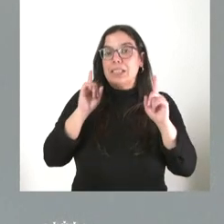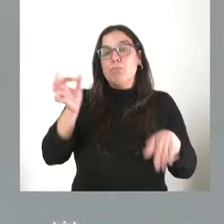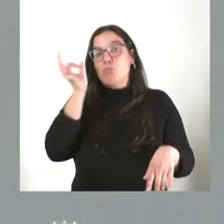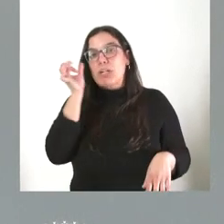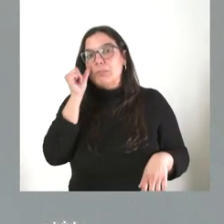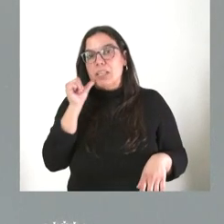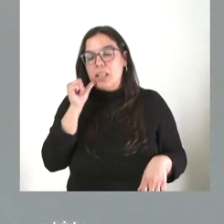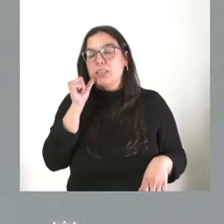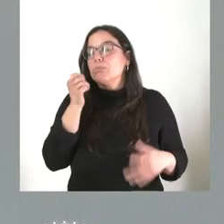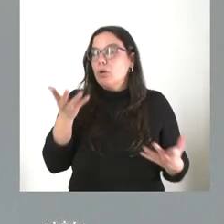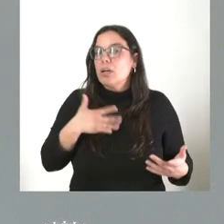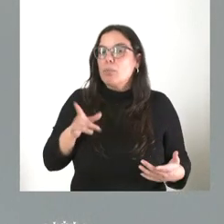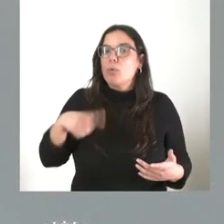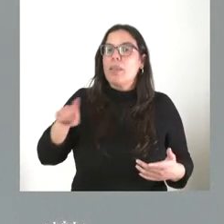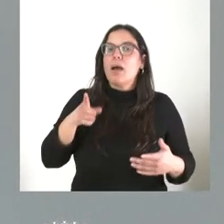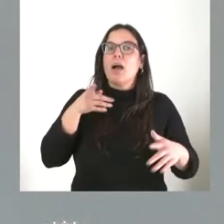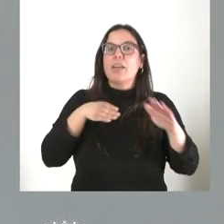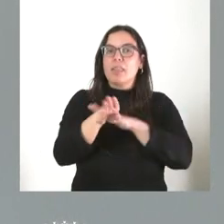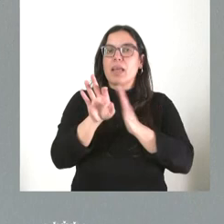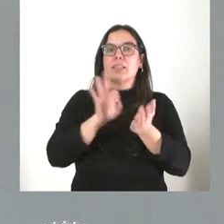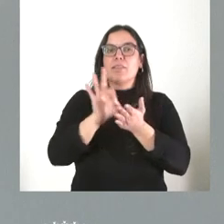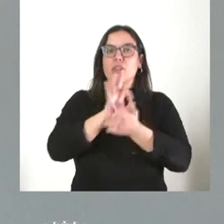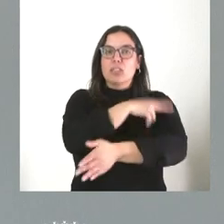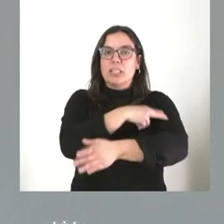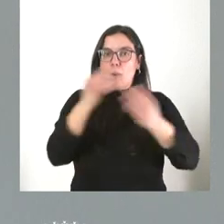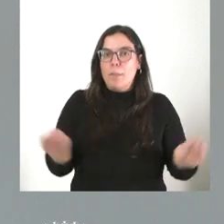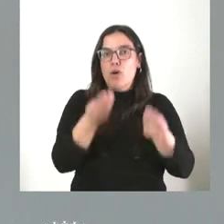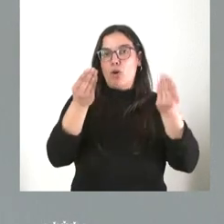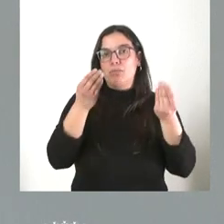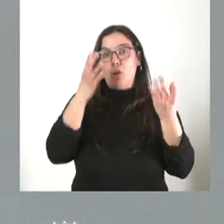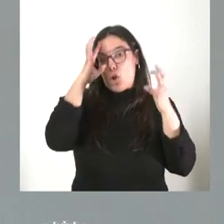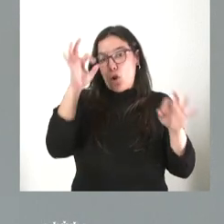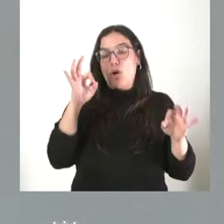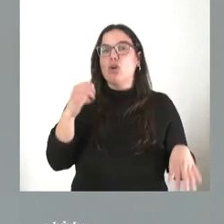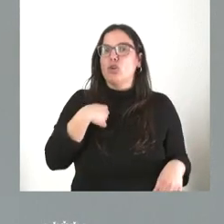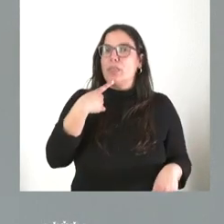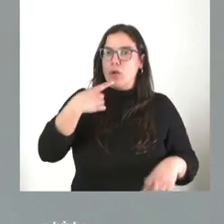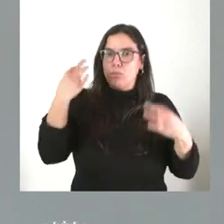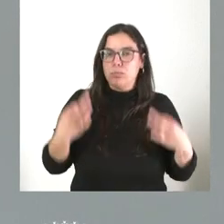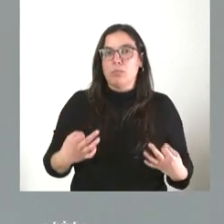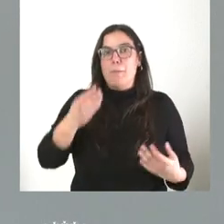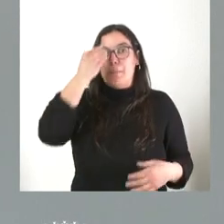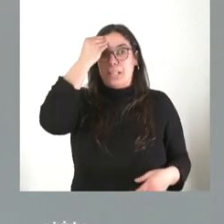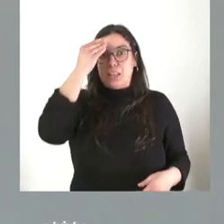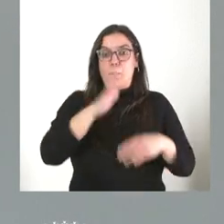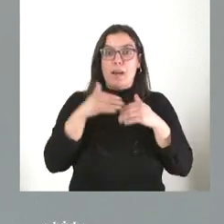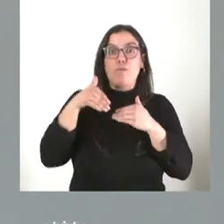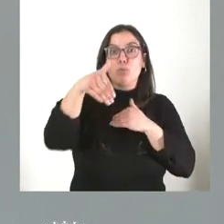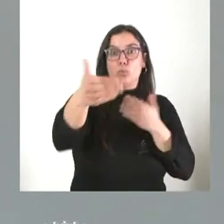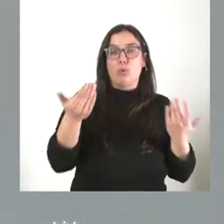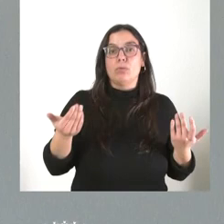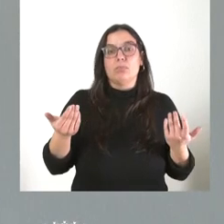las mujeres embarazadas pues puedan tener de acceder a un mejor servicio sanitario lógicamente yo sí le puedo asegurar que pensando en el futuro inmediato